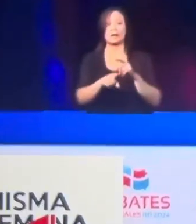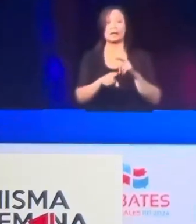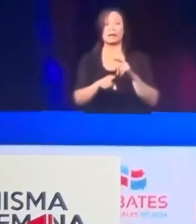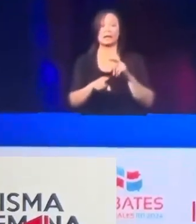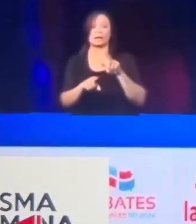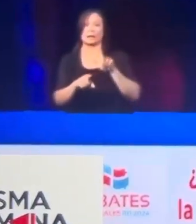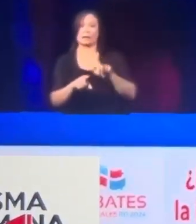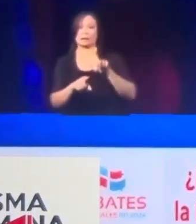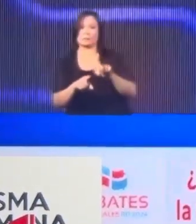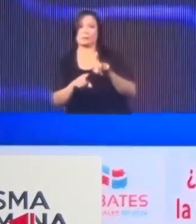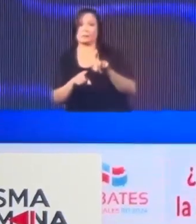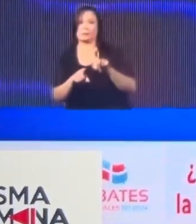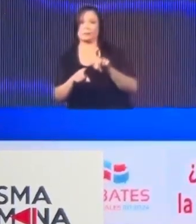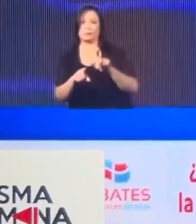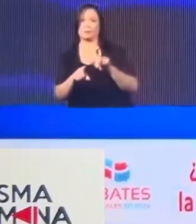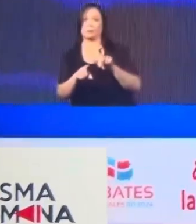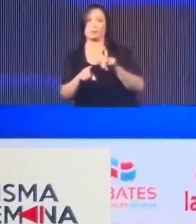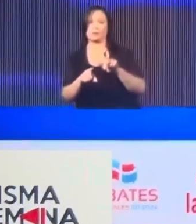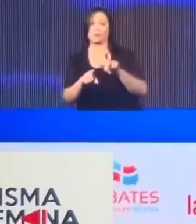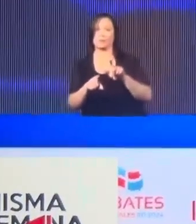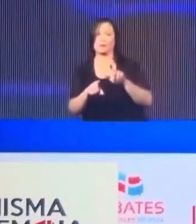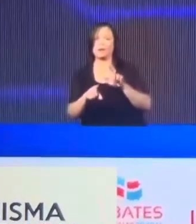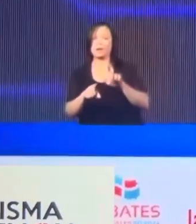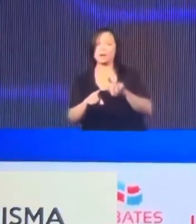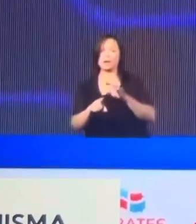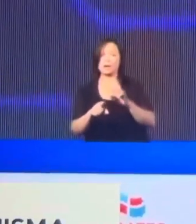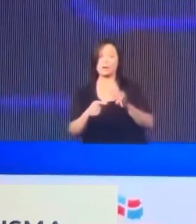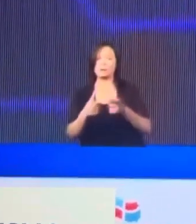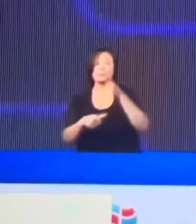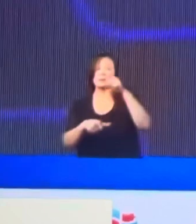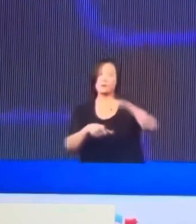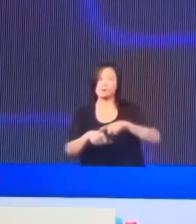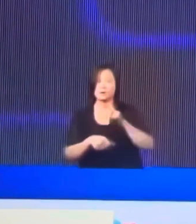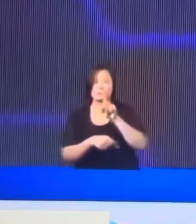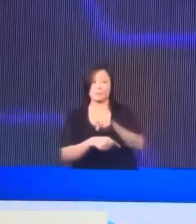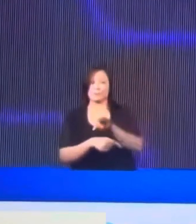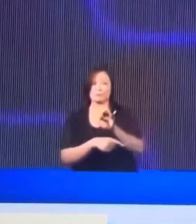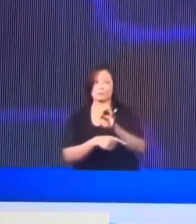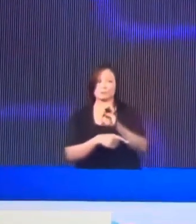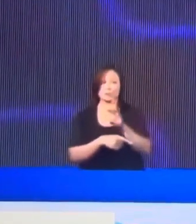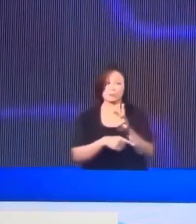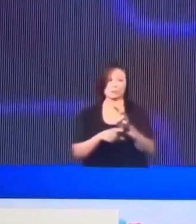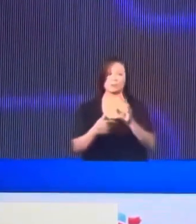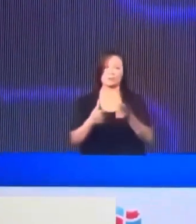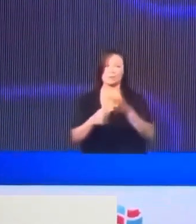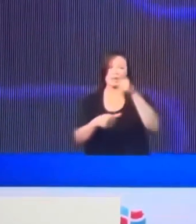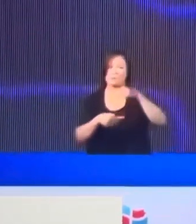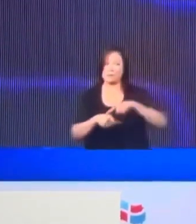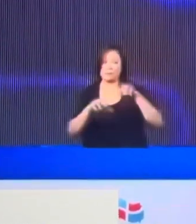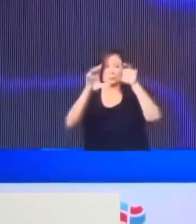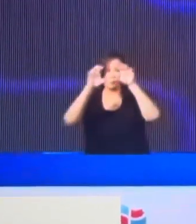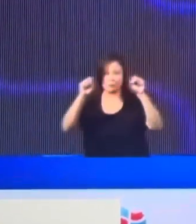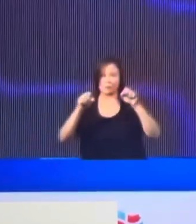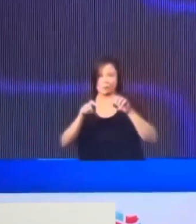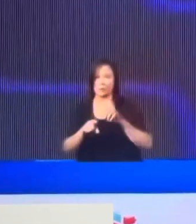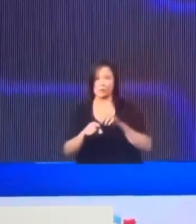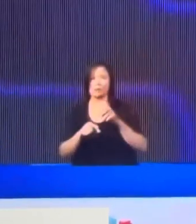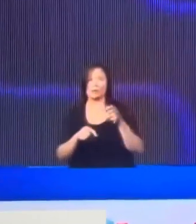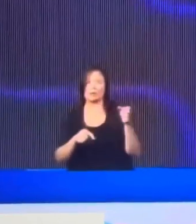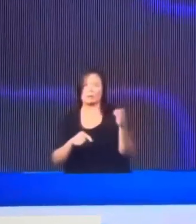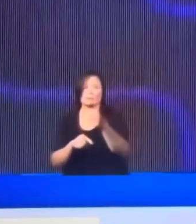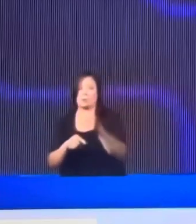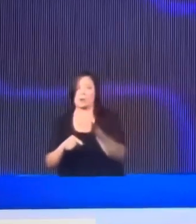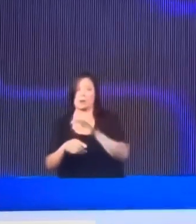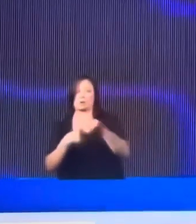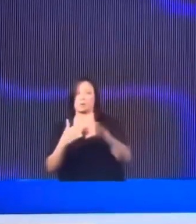Sí, y lo mismo que permitió que Danilo tuviera ahí a Jean Alain Rodríguez. Óyeme, nada